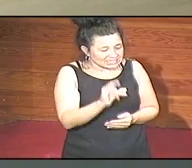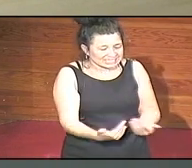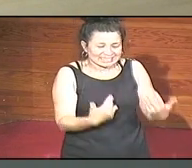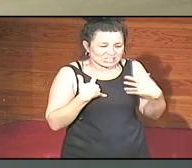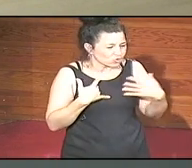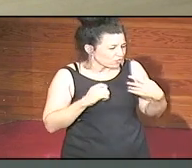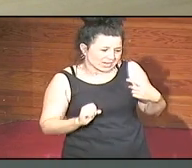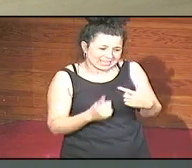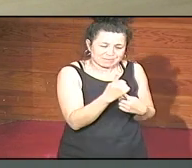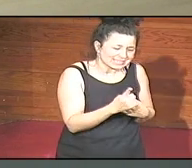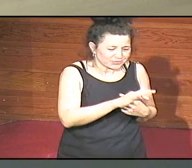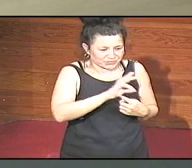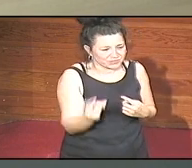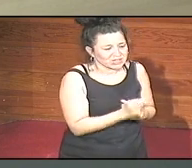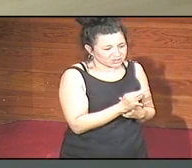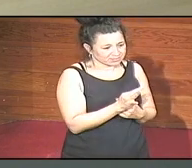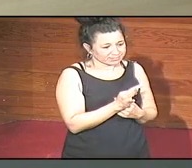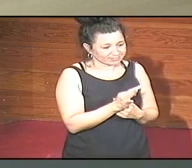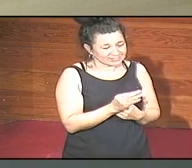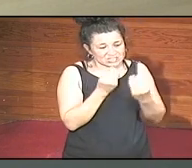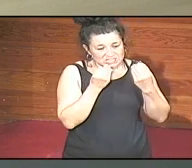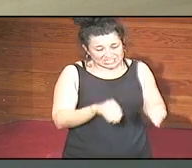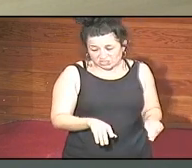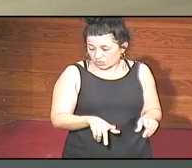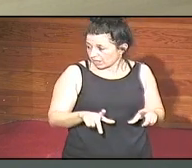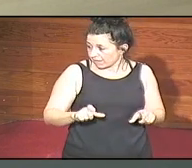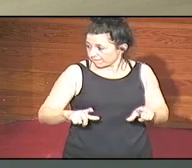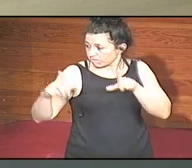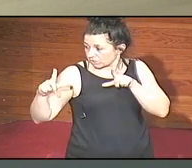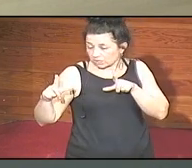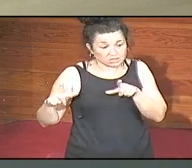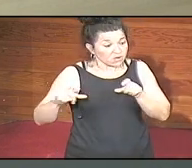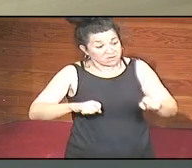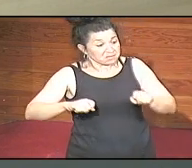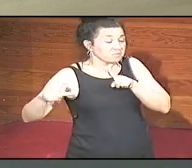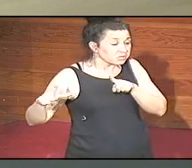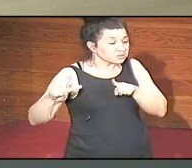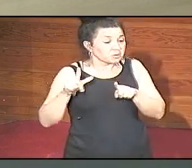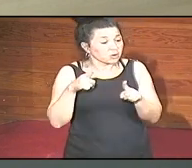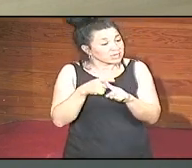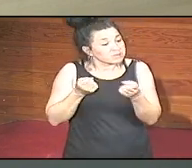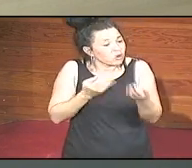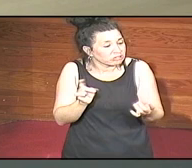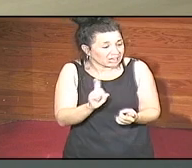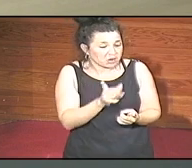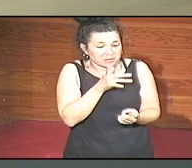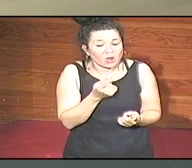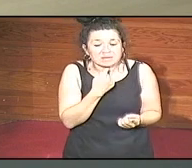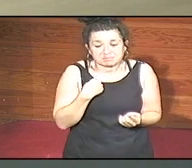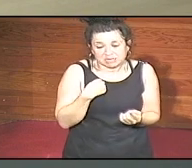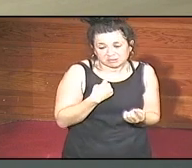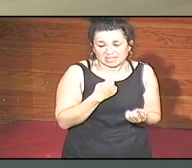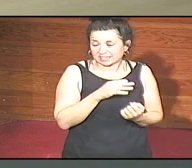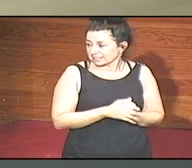para poder llegar hasta qué es la historia de la verdad no la había puesto para contarla pero como la ves cómo lo has comentado y es y ahora